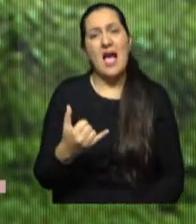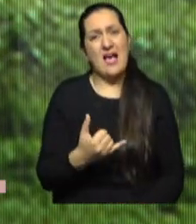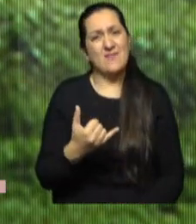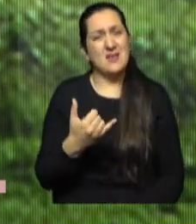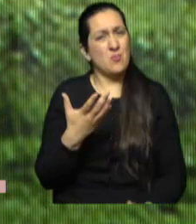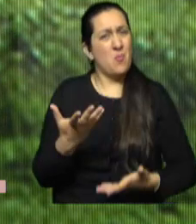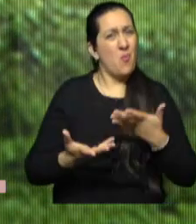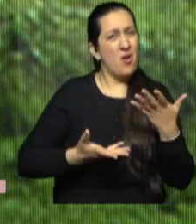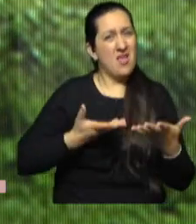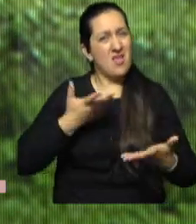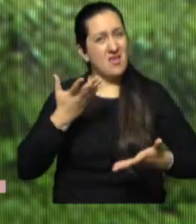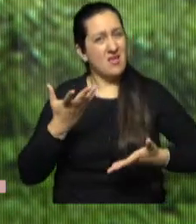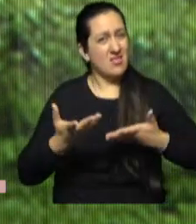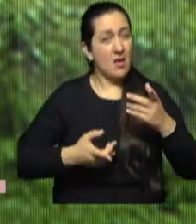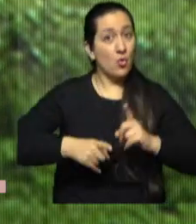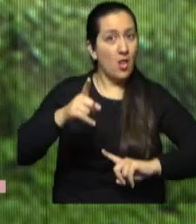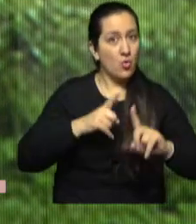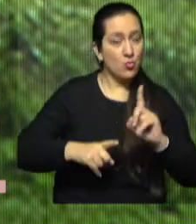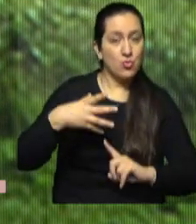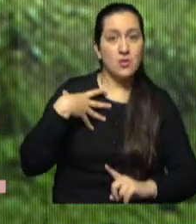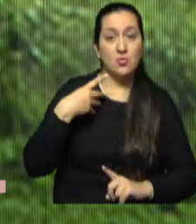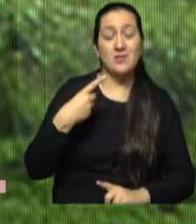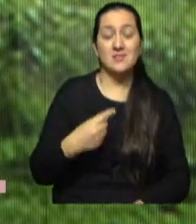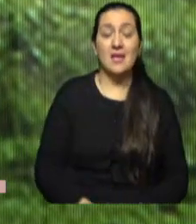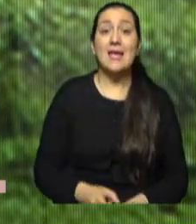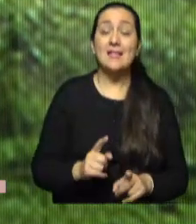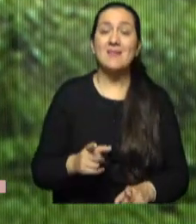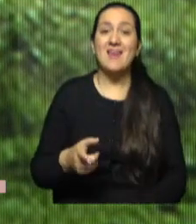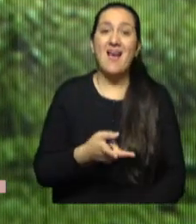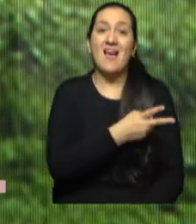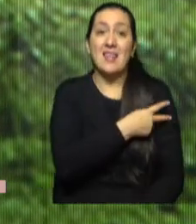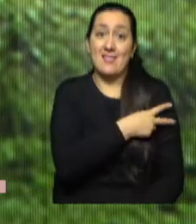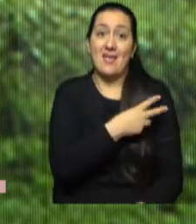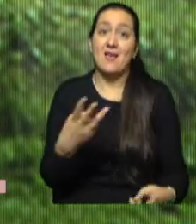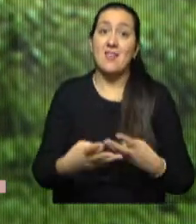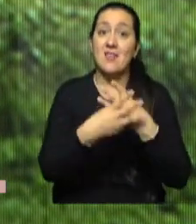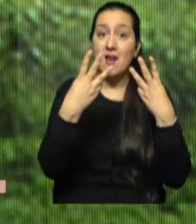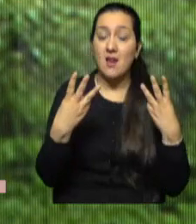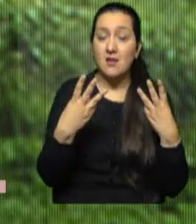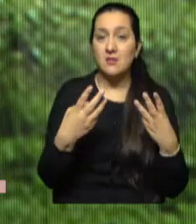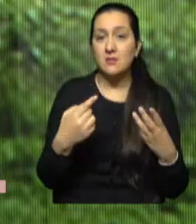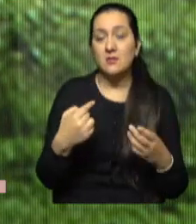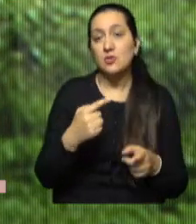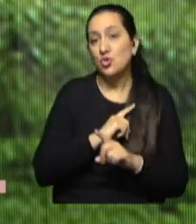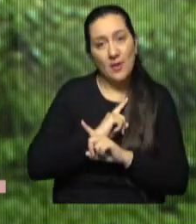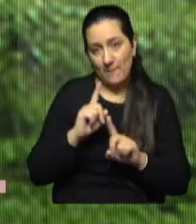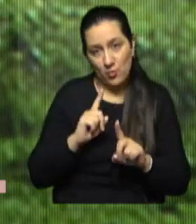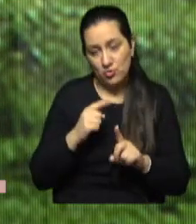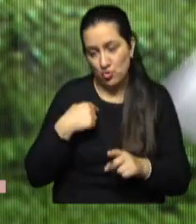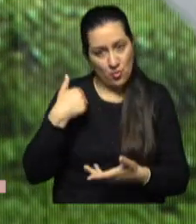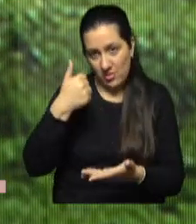este con algunos directores y la gerente general este yo no estuve tampoco en la instancia